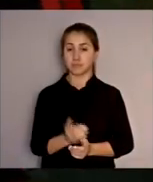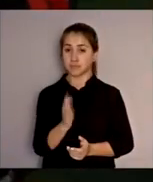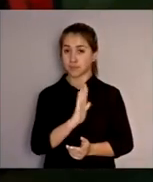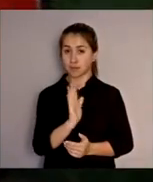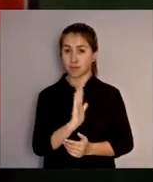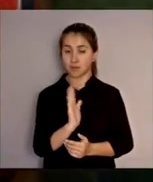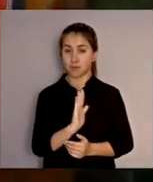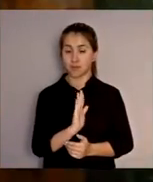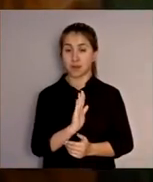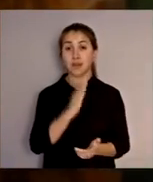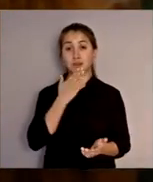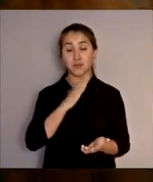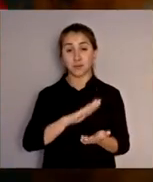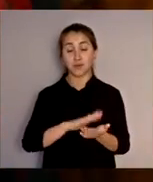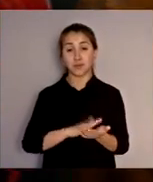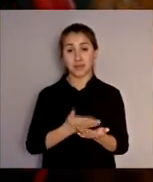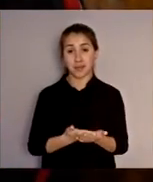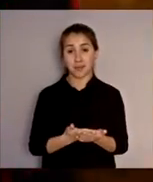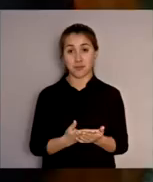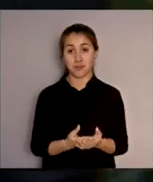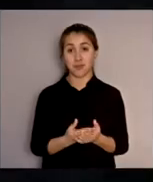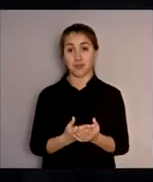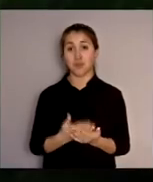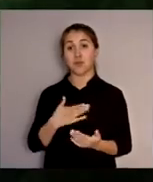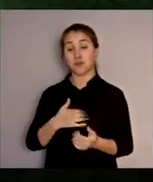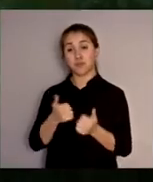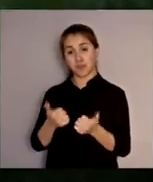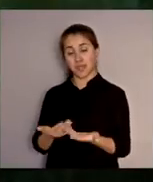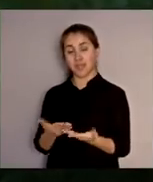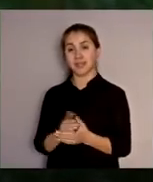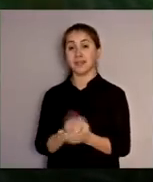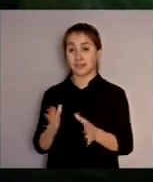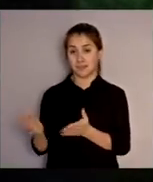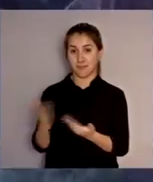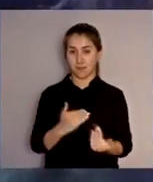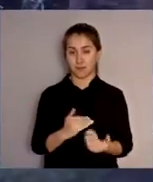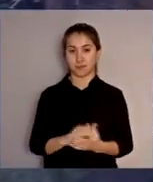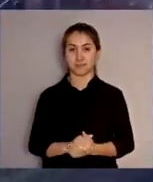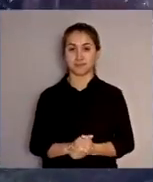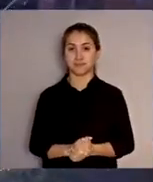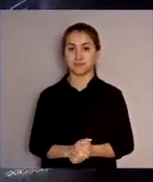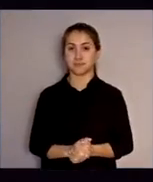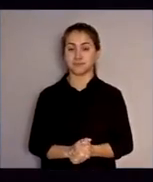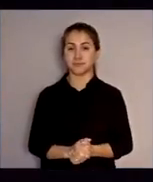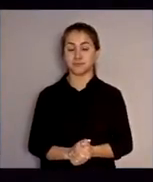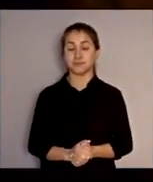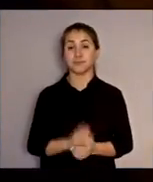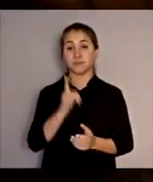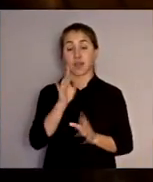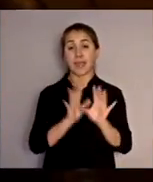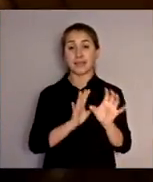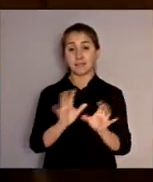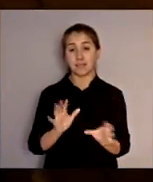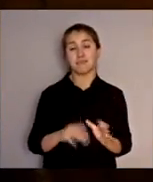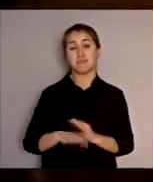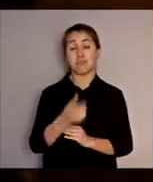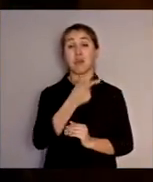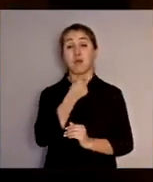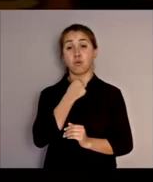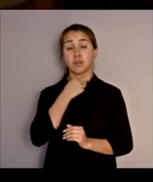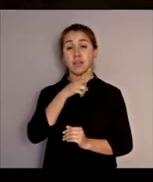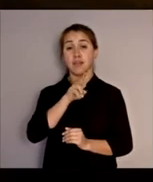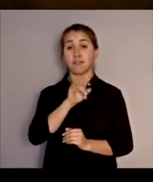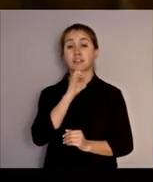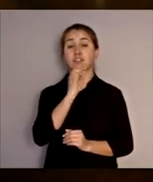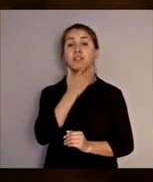Hola, hola Magdalena, ¿cómo estamos? ¿Listo para la nieve? Ya, genial, ya, vamos pues. Nos vemos. Una de las actividades que más gustan a